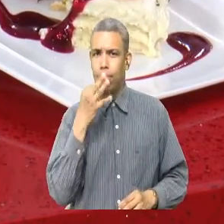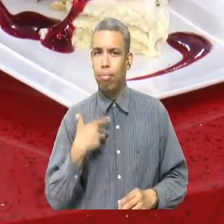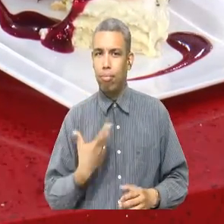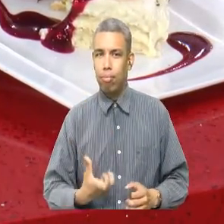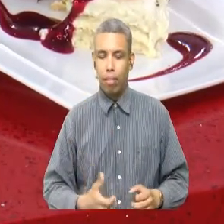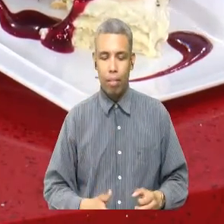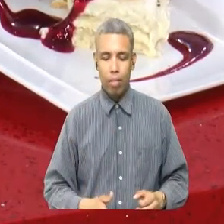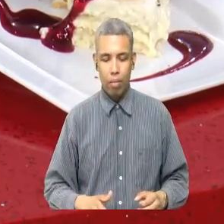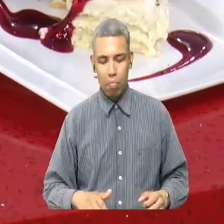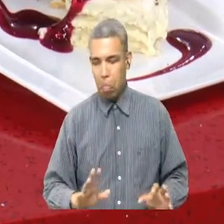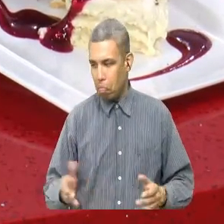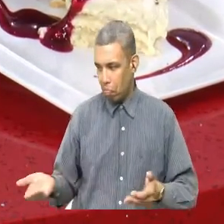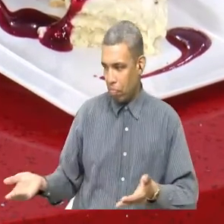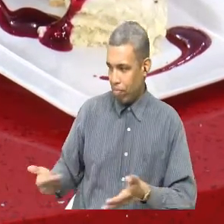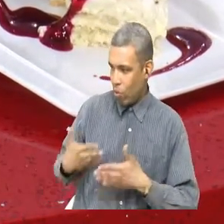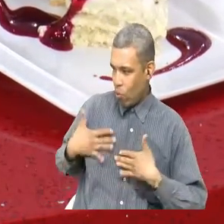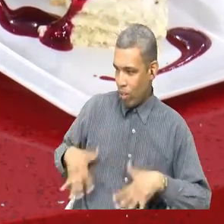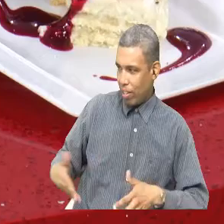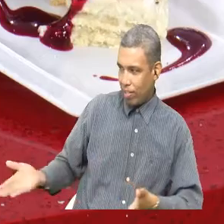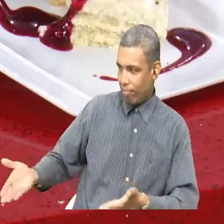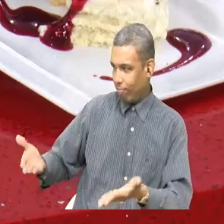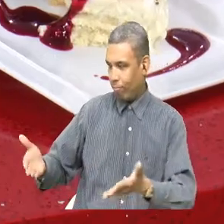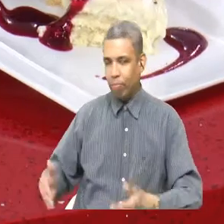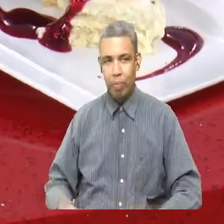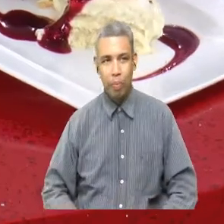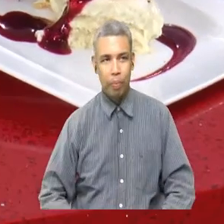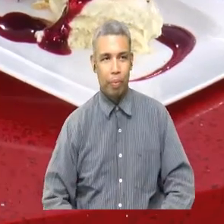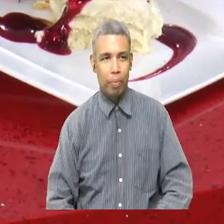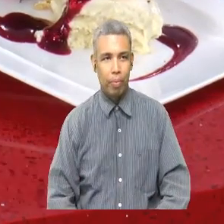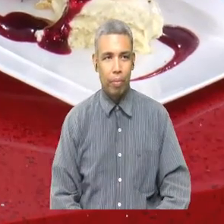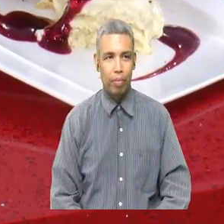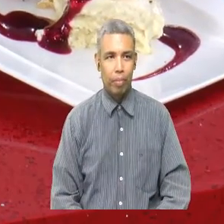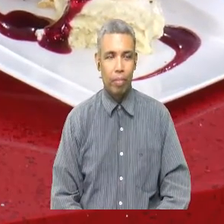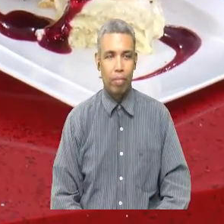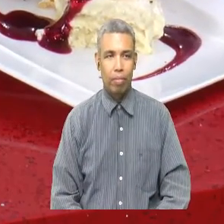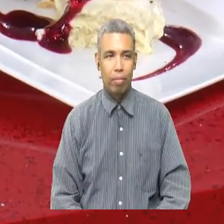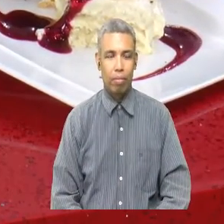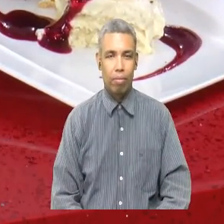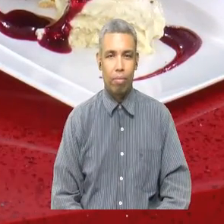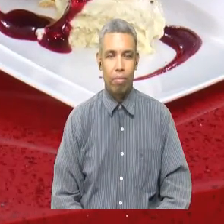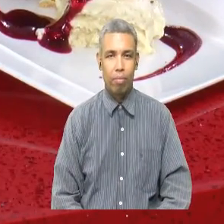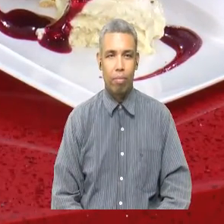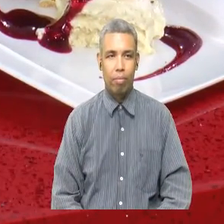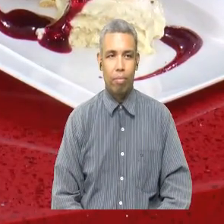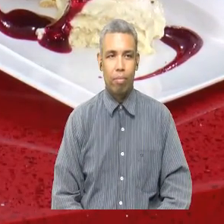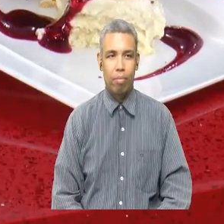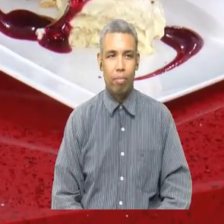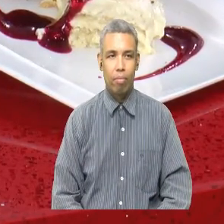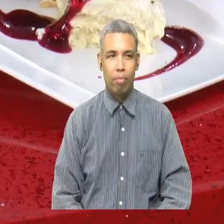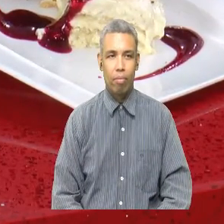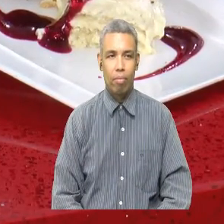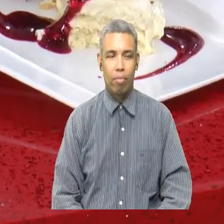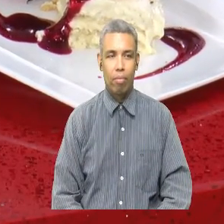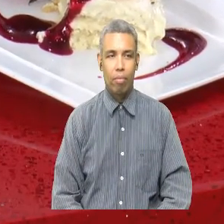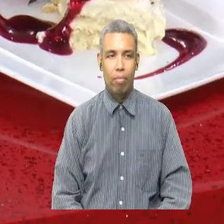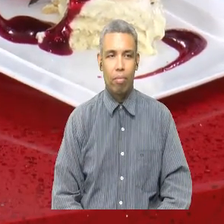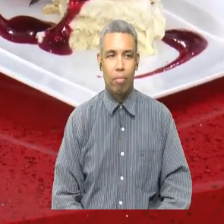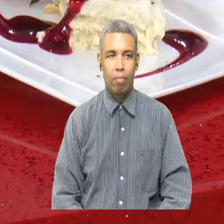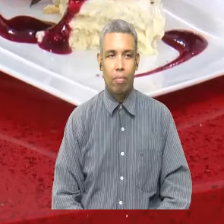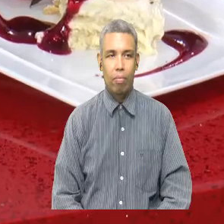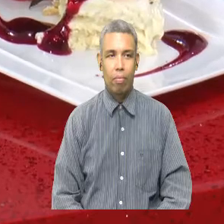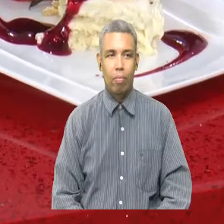Gustes. Mire. Ahí, qué lindo. A ver por acá. Por este lado.